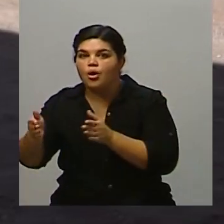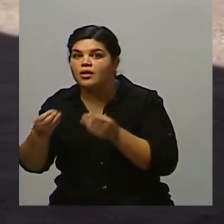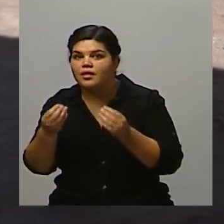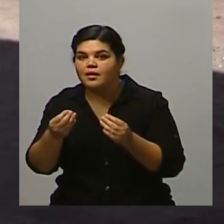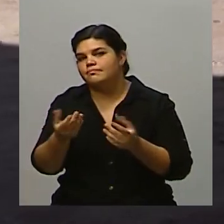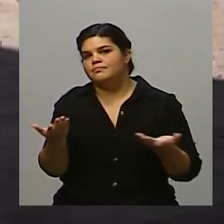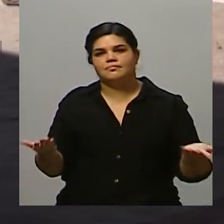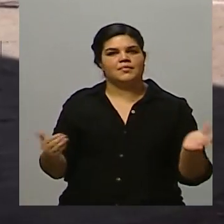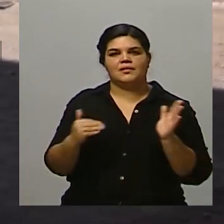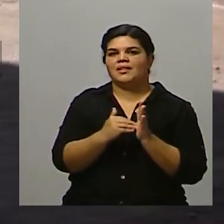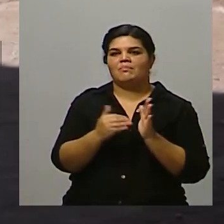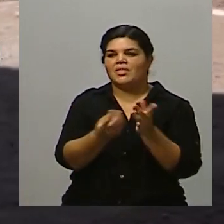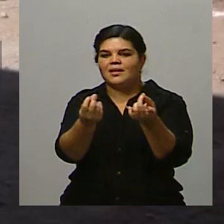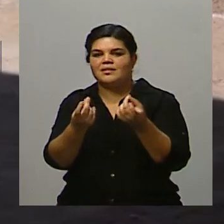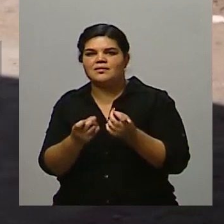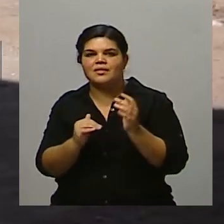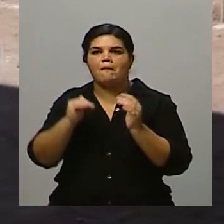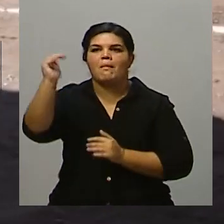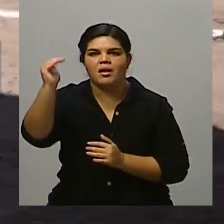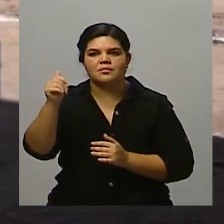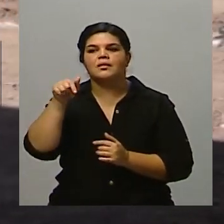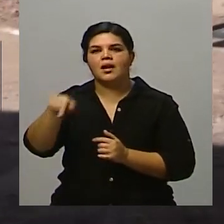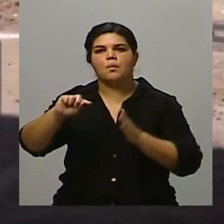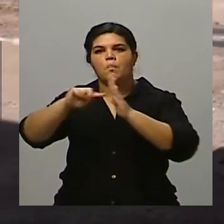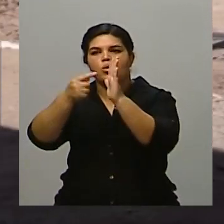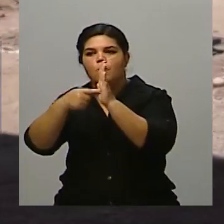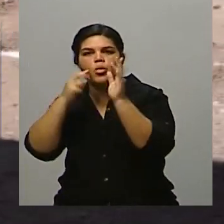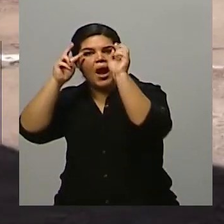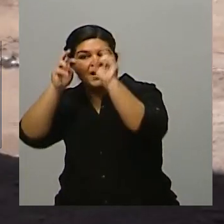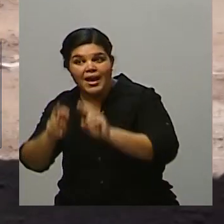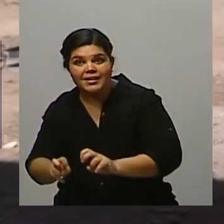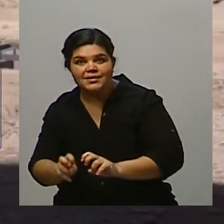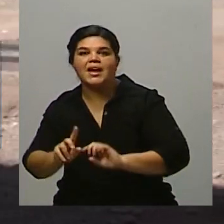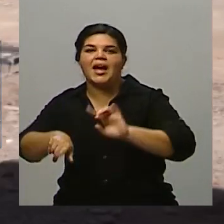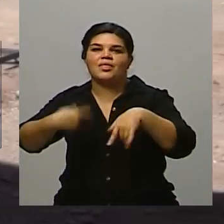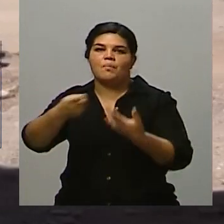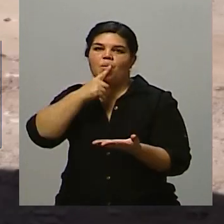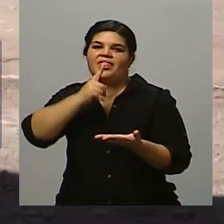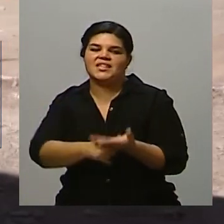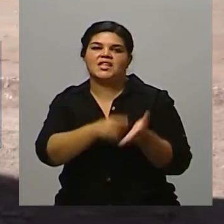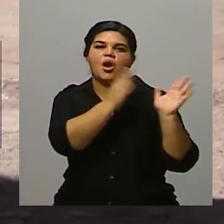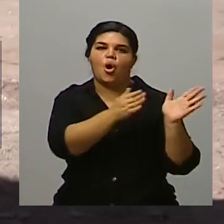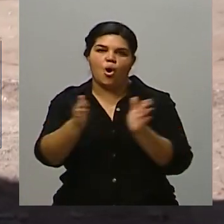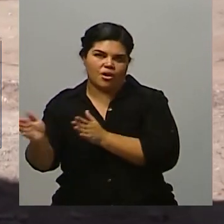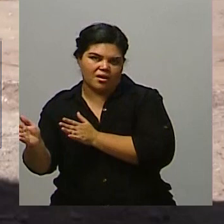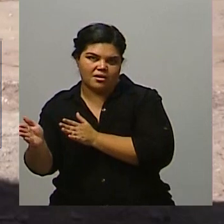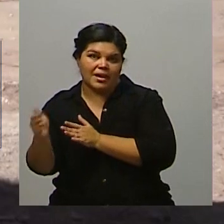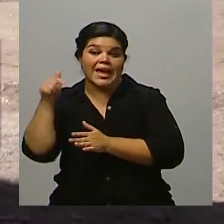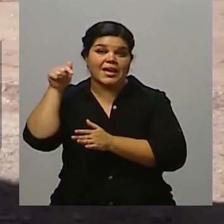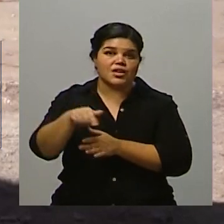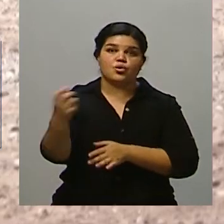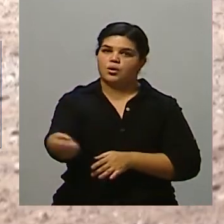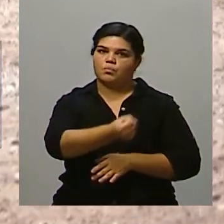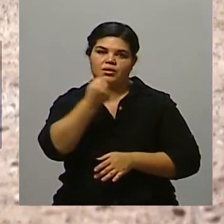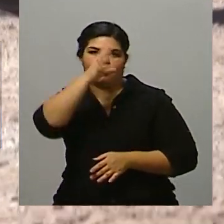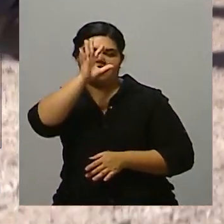necesidad y de otras consideraciones, ¿no? Que ya pasan a ser un poco más técnicas. Por lo tanto, y eso va a ir al momento de la decisión de qué